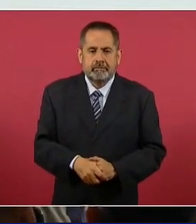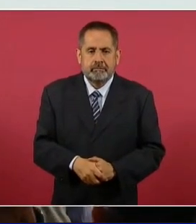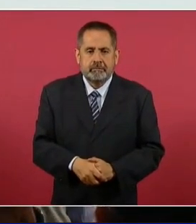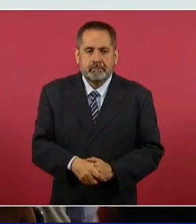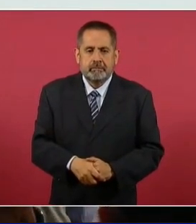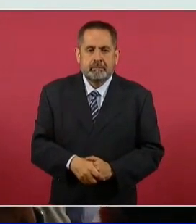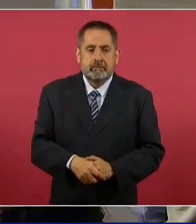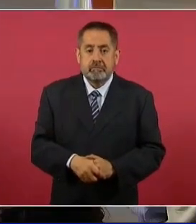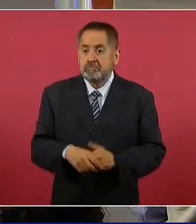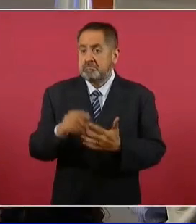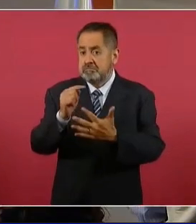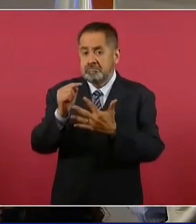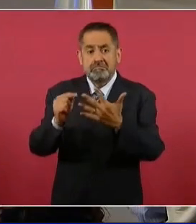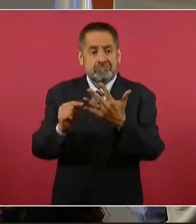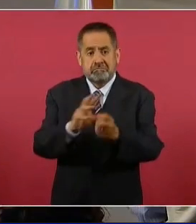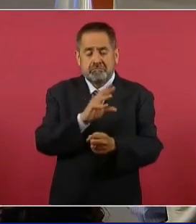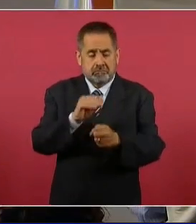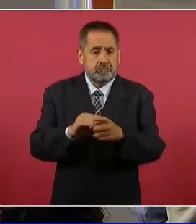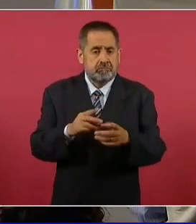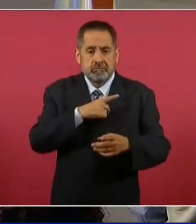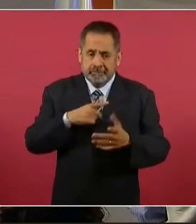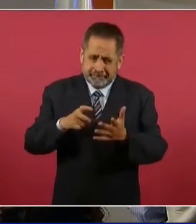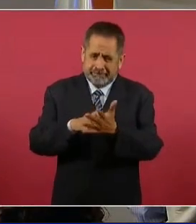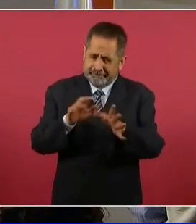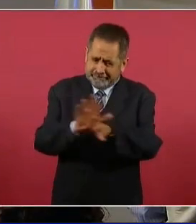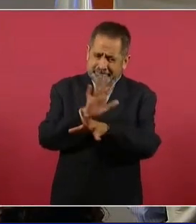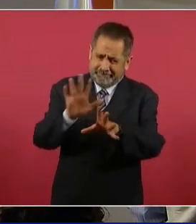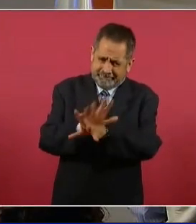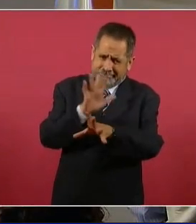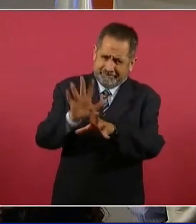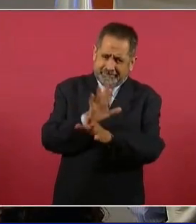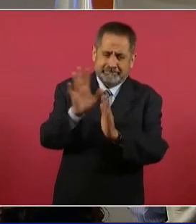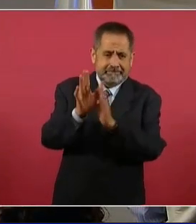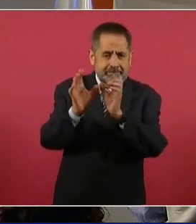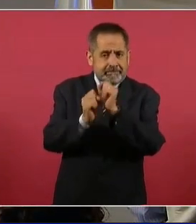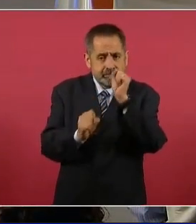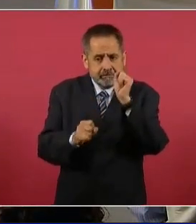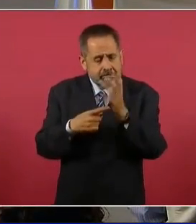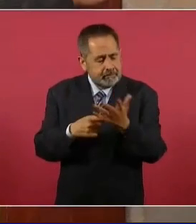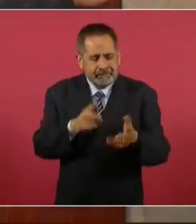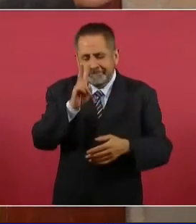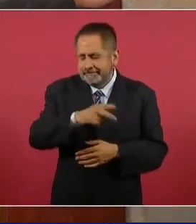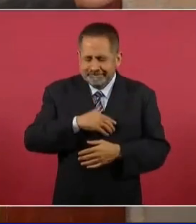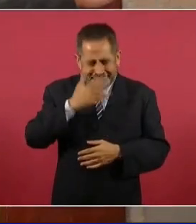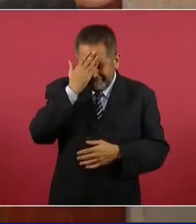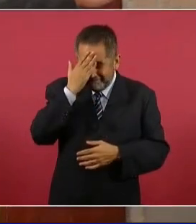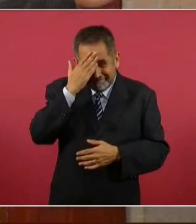En todos los casos tiene que haber reforma. Es que es el colmo.